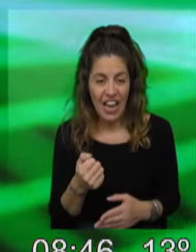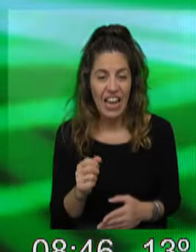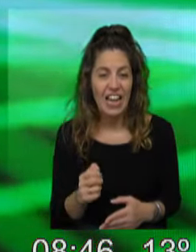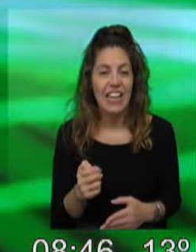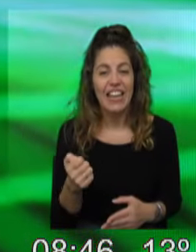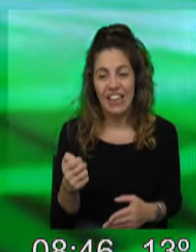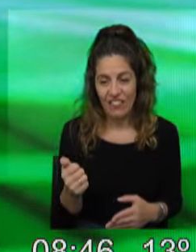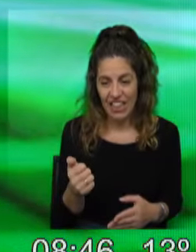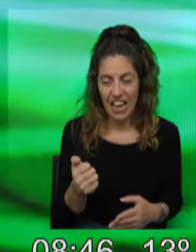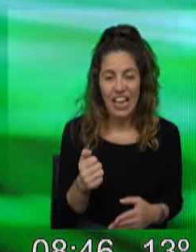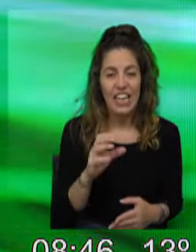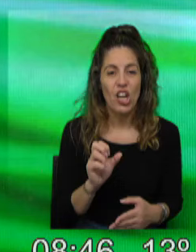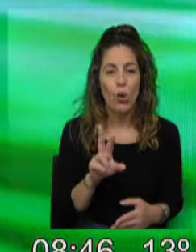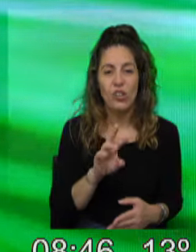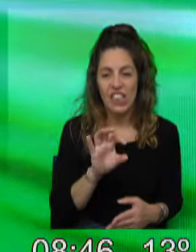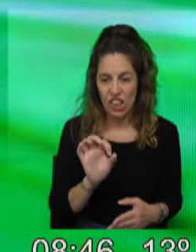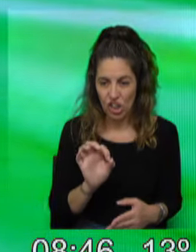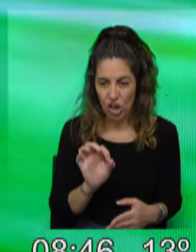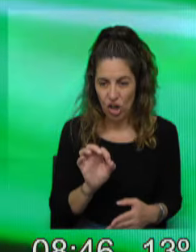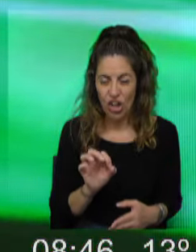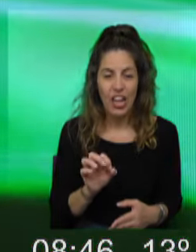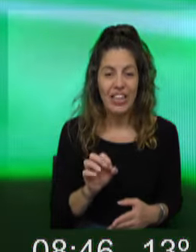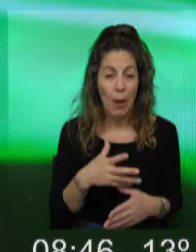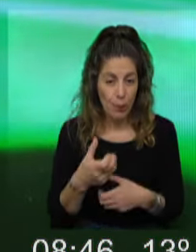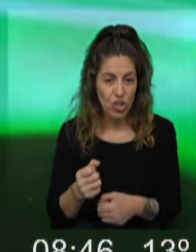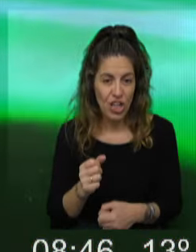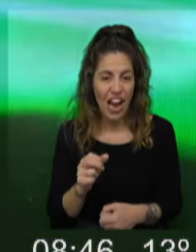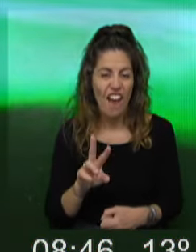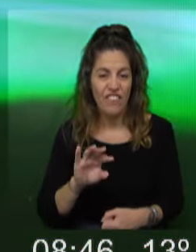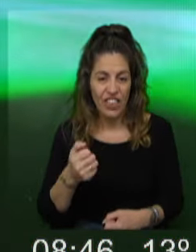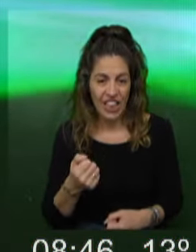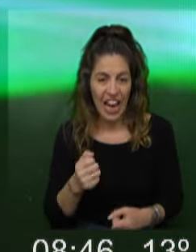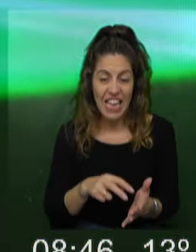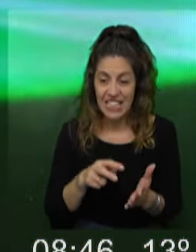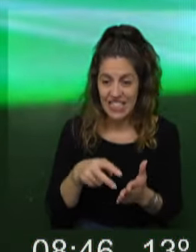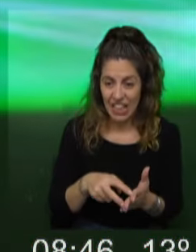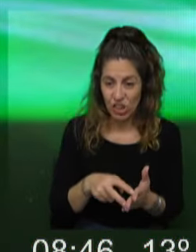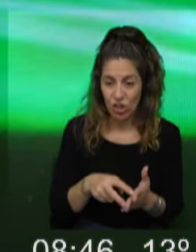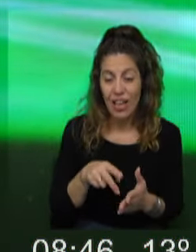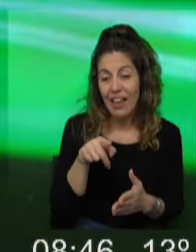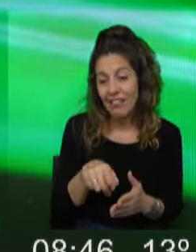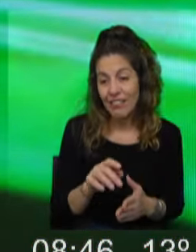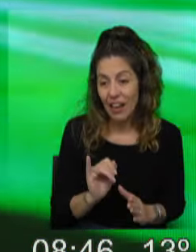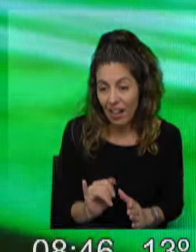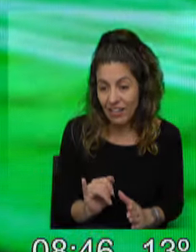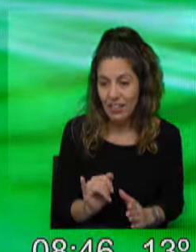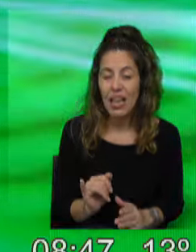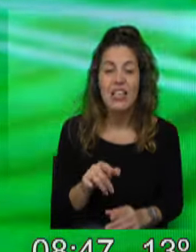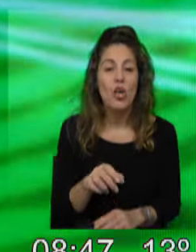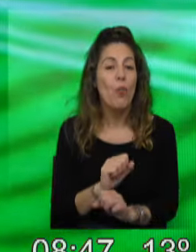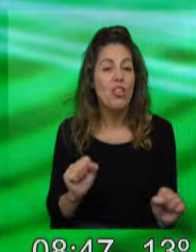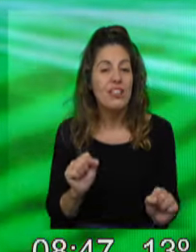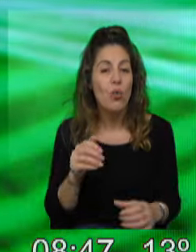ger a tabar Viera en Salto están con este precandidato entonces esa podría ser un una